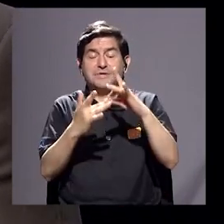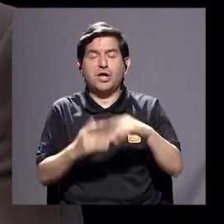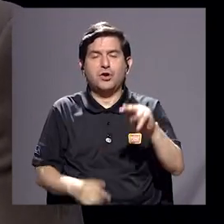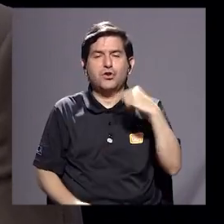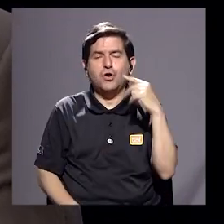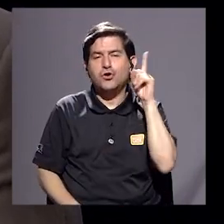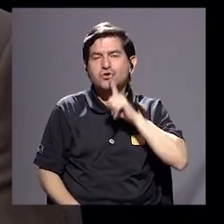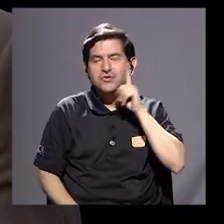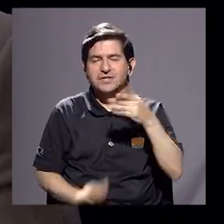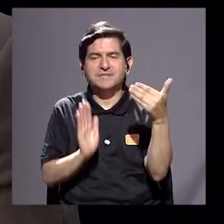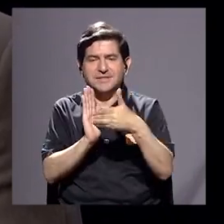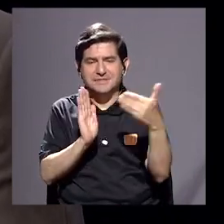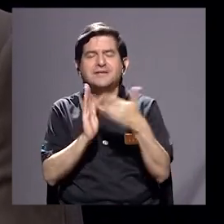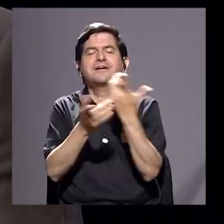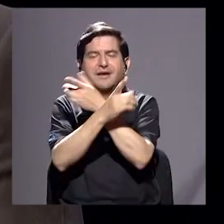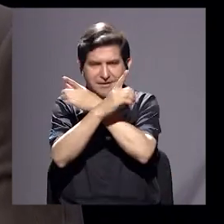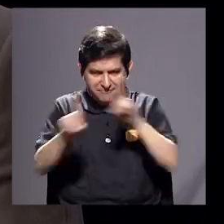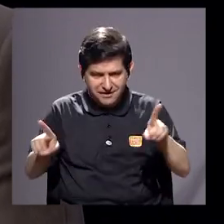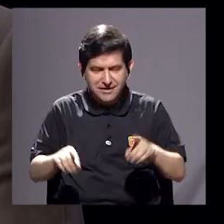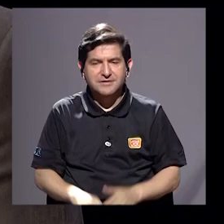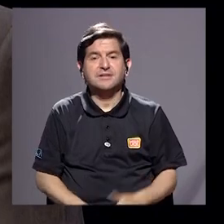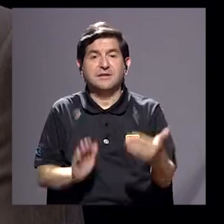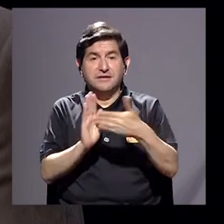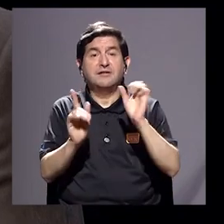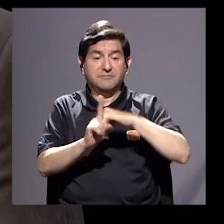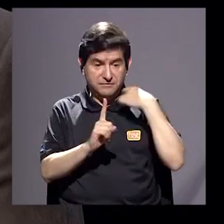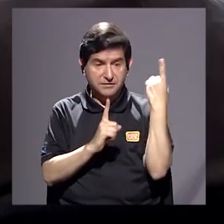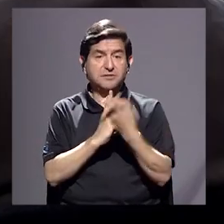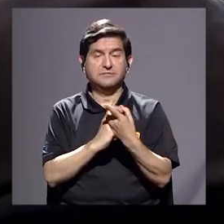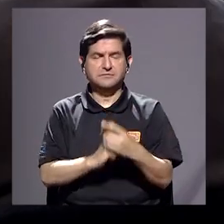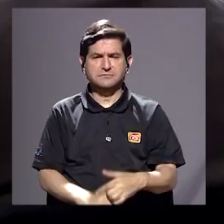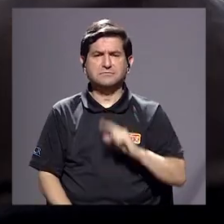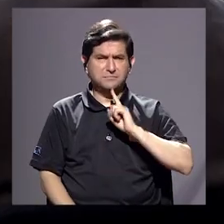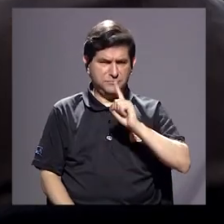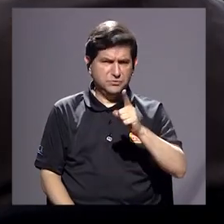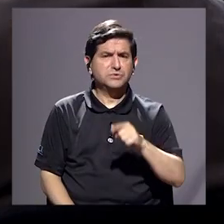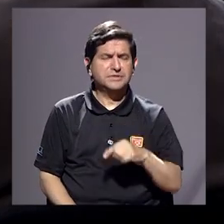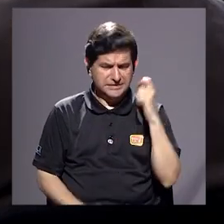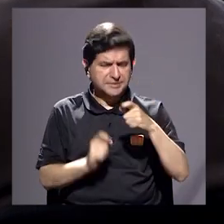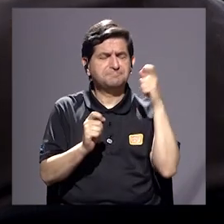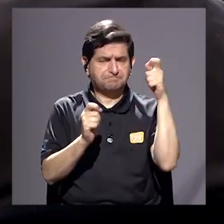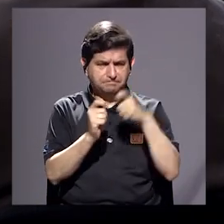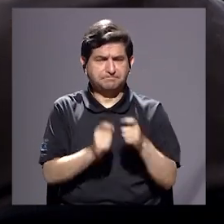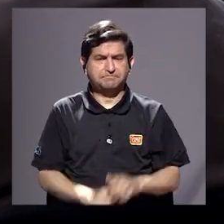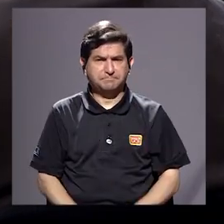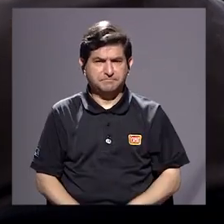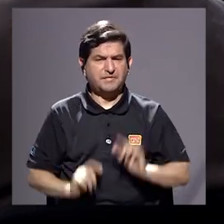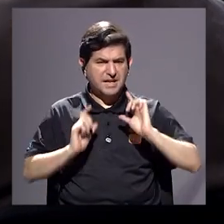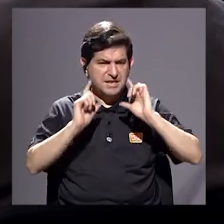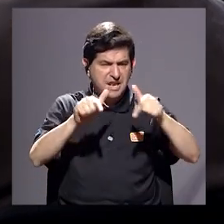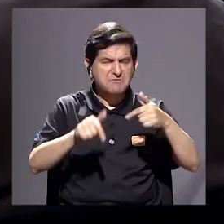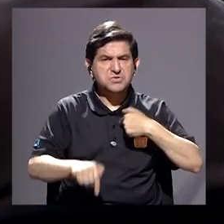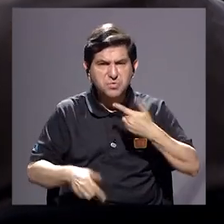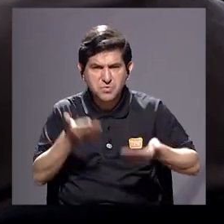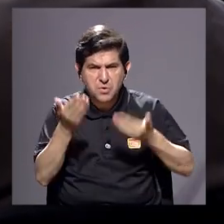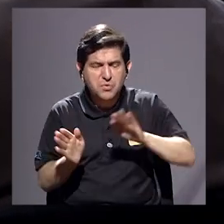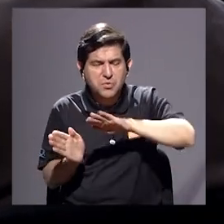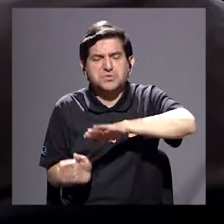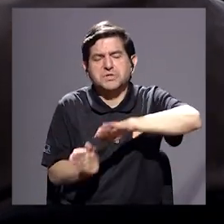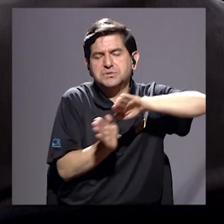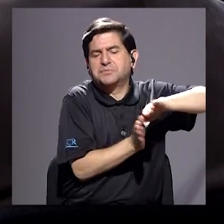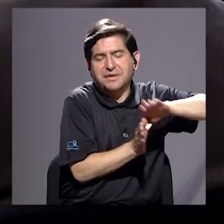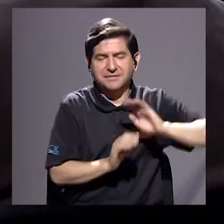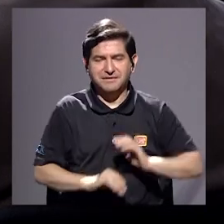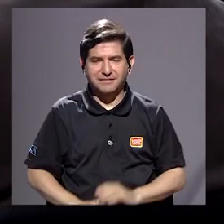hoy día están golpeando las democracias y están golpeando a la sociedad es sólido decir saber por qué dolor porque ustedes se van a la basura de repente uno la aparta